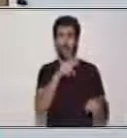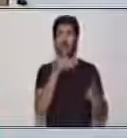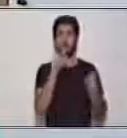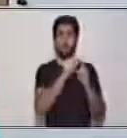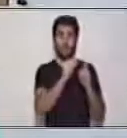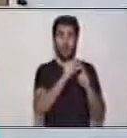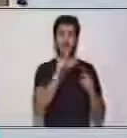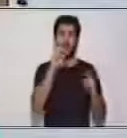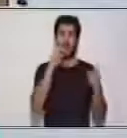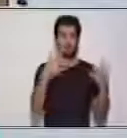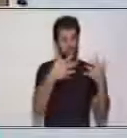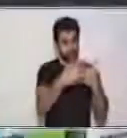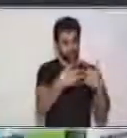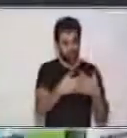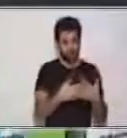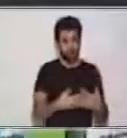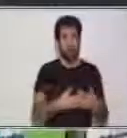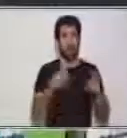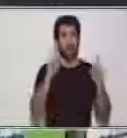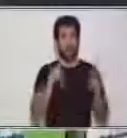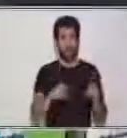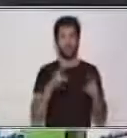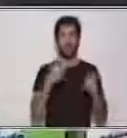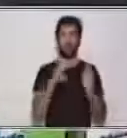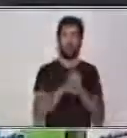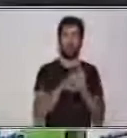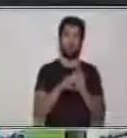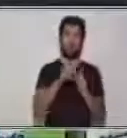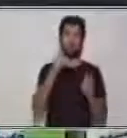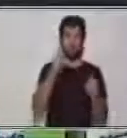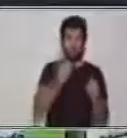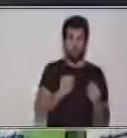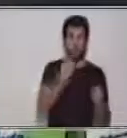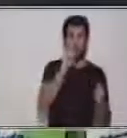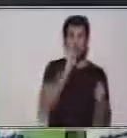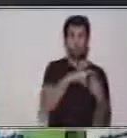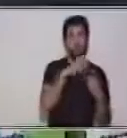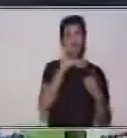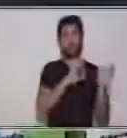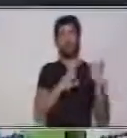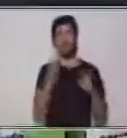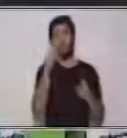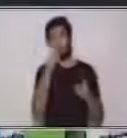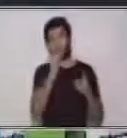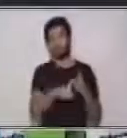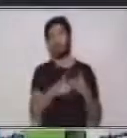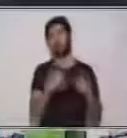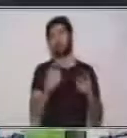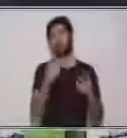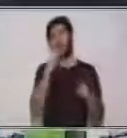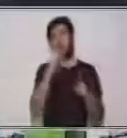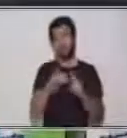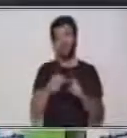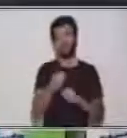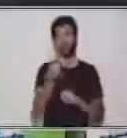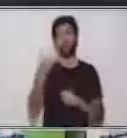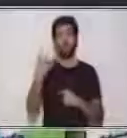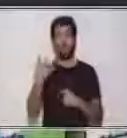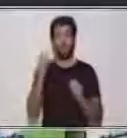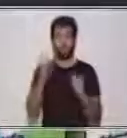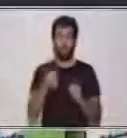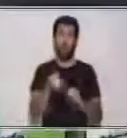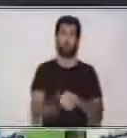algún momento en género, que puede ser masculino o femenino, y en número, que puede ser